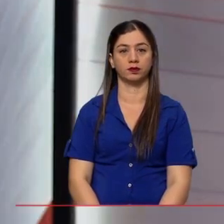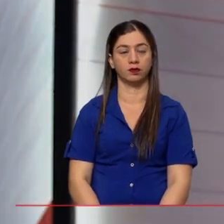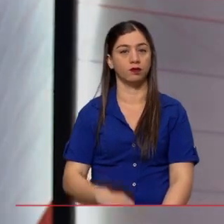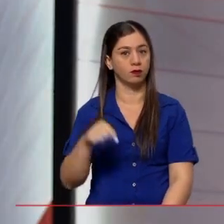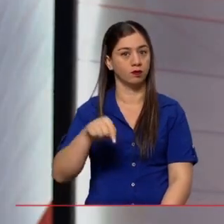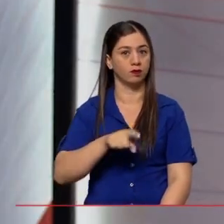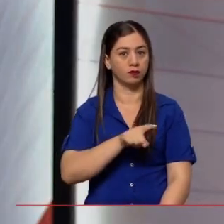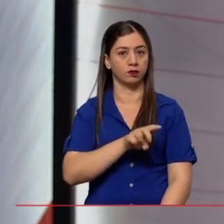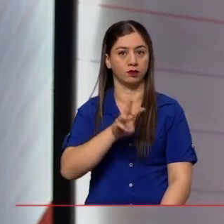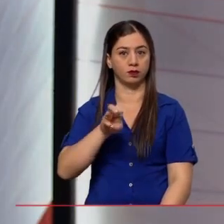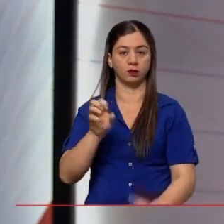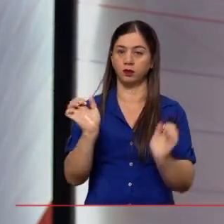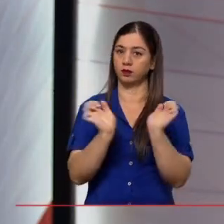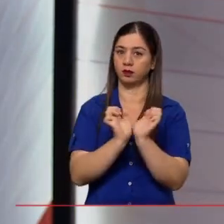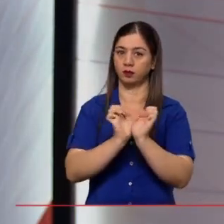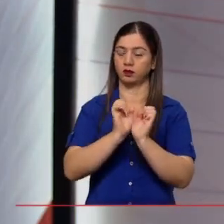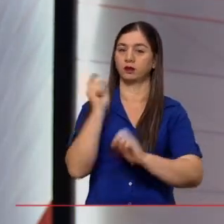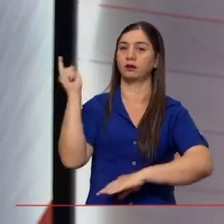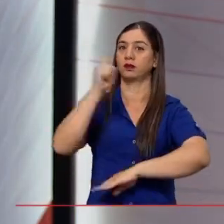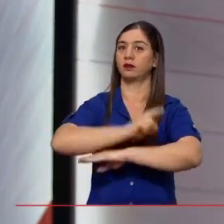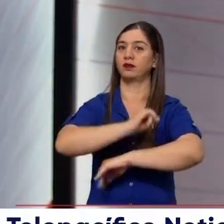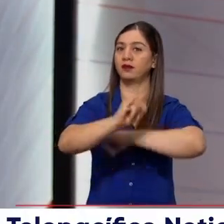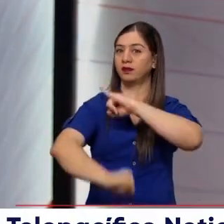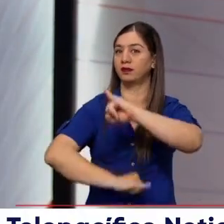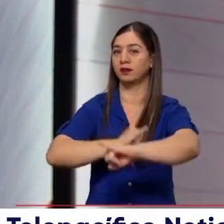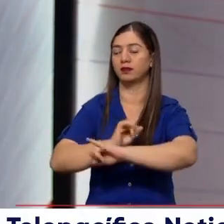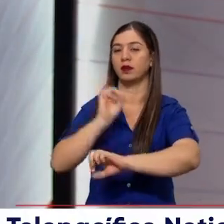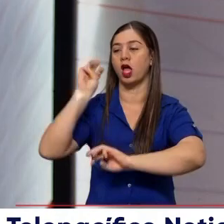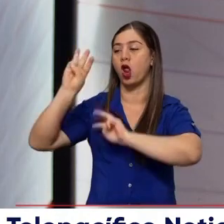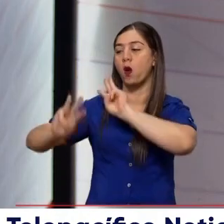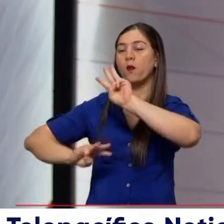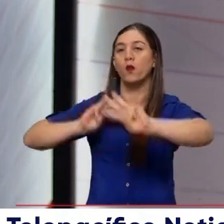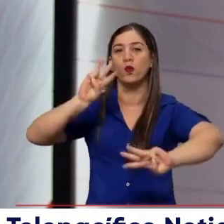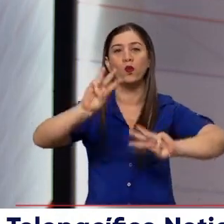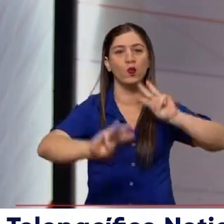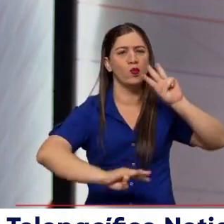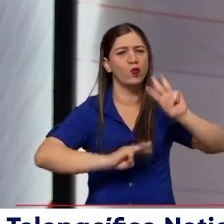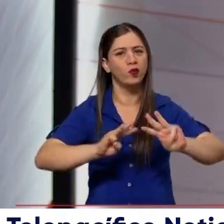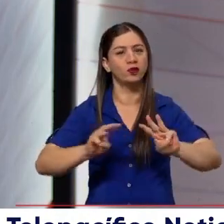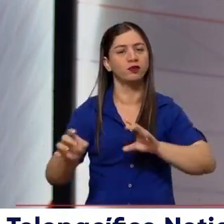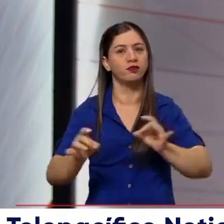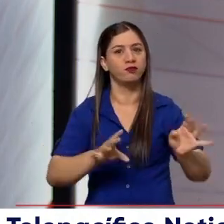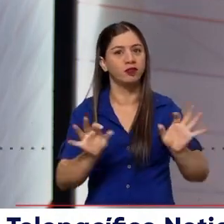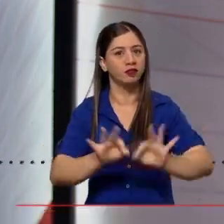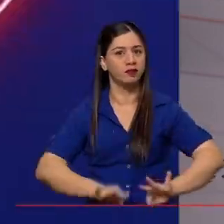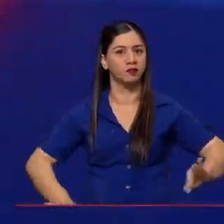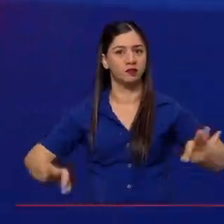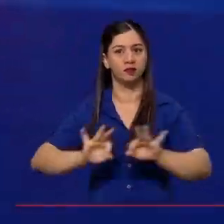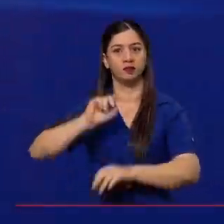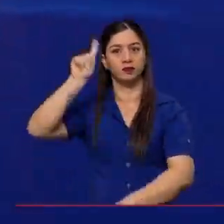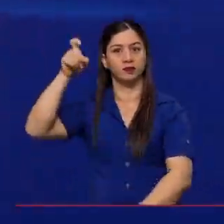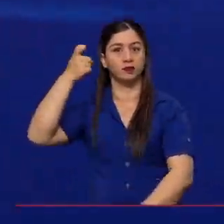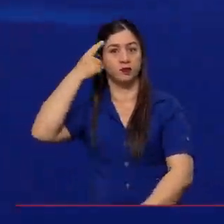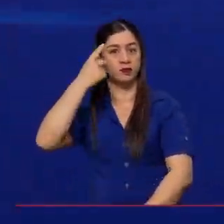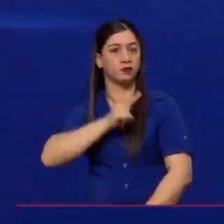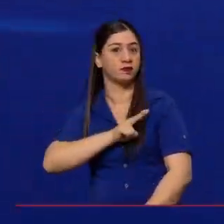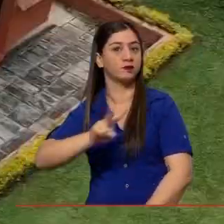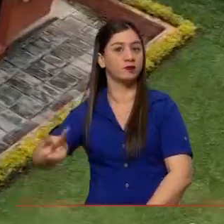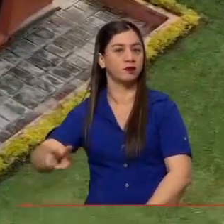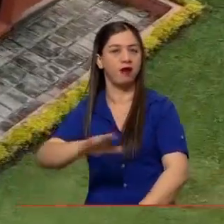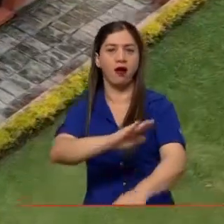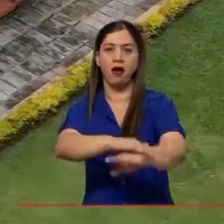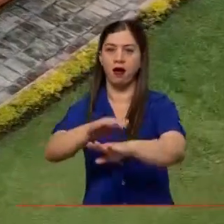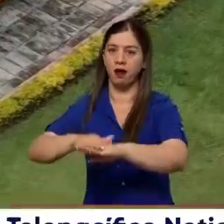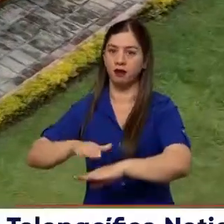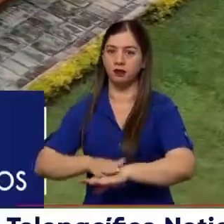Y hoy, 18 de mayo, es el Día Internacional de los Museos. Y para celebrar esta importante fecha, la Gobernación del Valle del Cauca y el Misiva